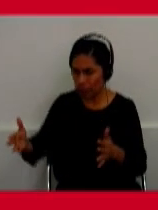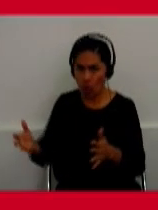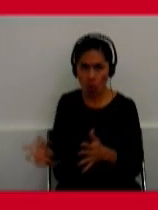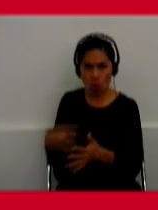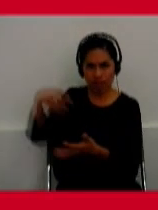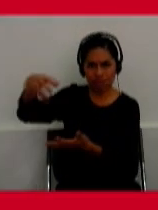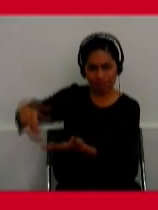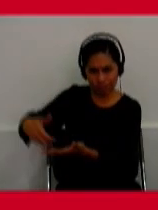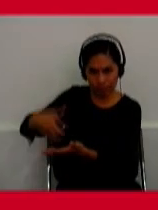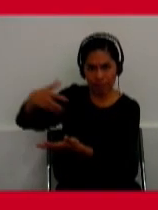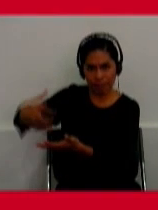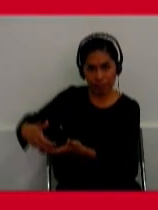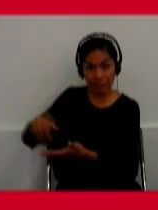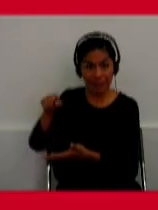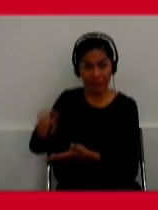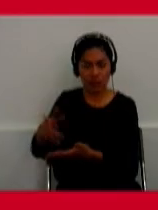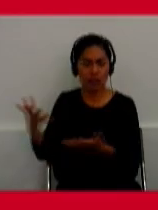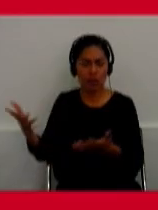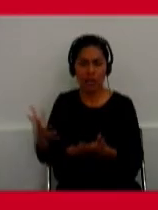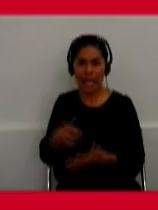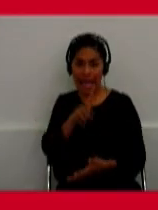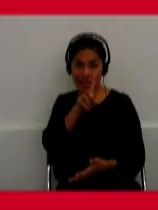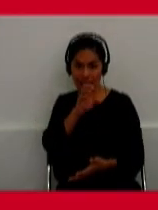de 100.000 toneladas por día.